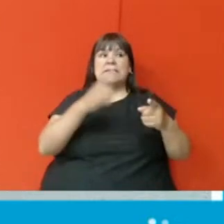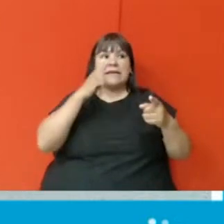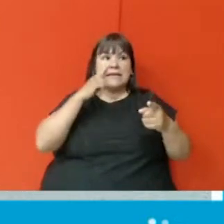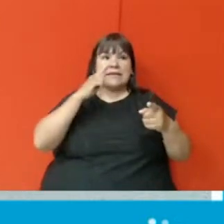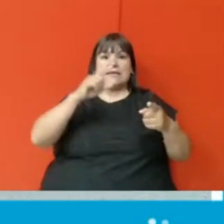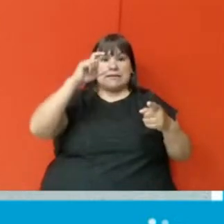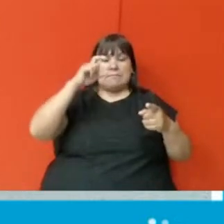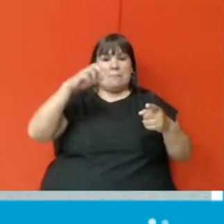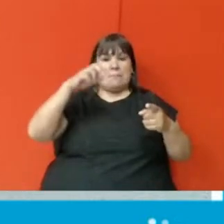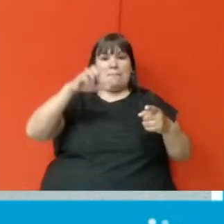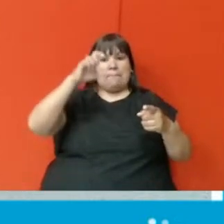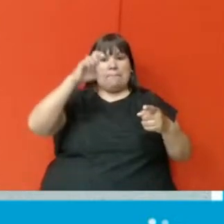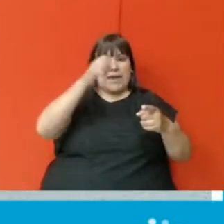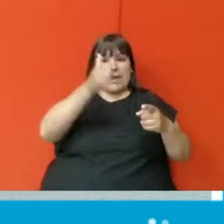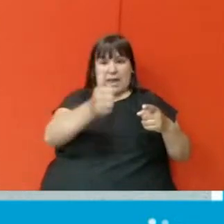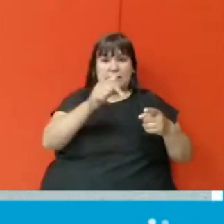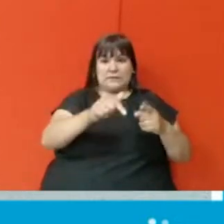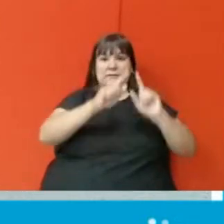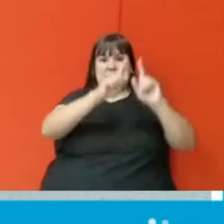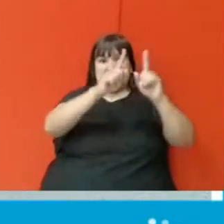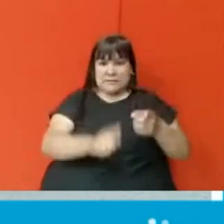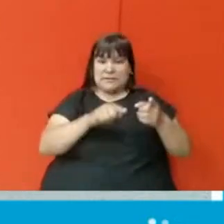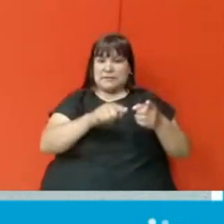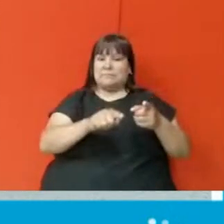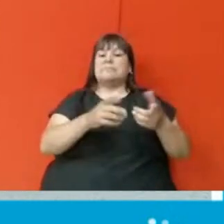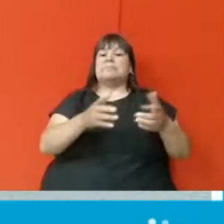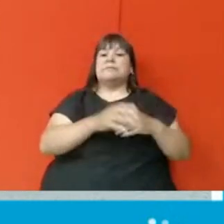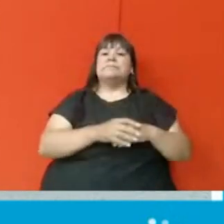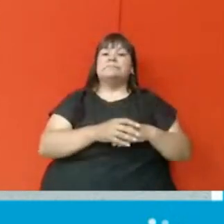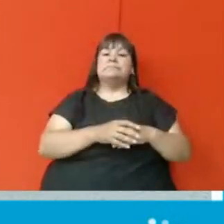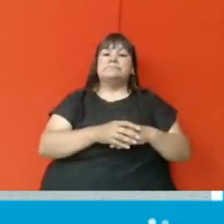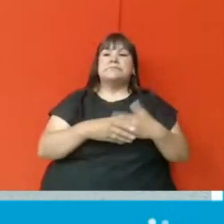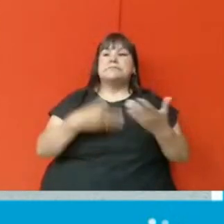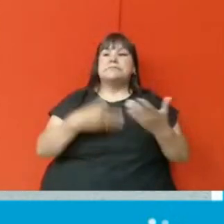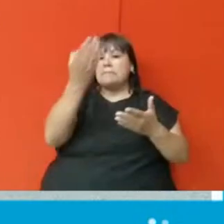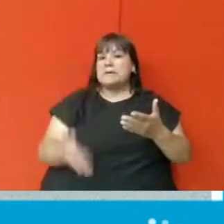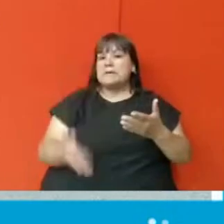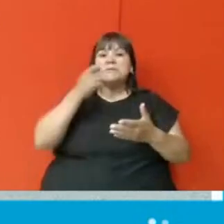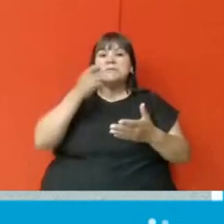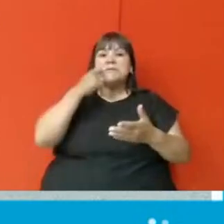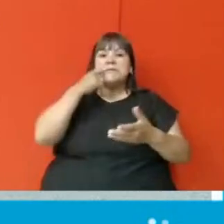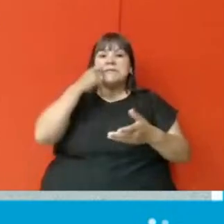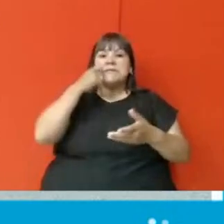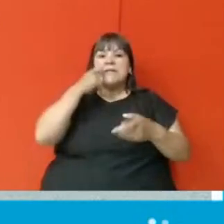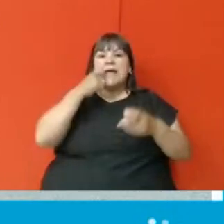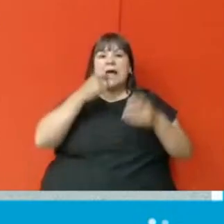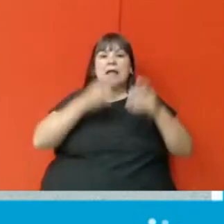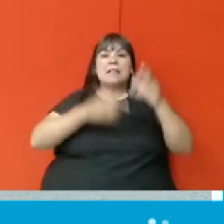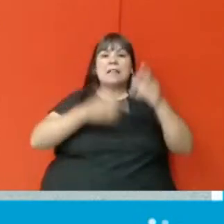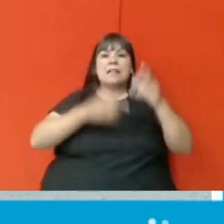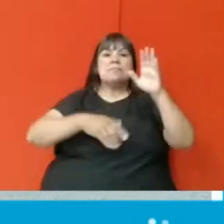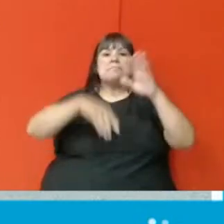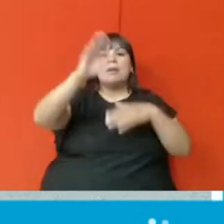Red Internacional de Prevención del Abuso y Maltrato en la Vejez, representante de ILC Global Alliance y